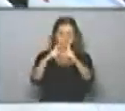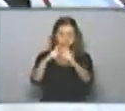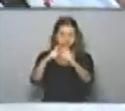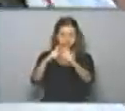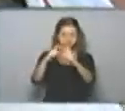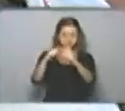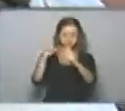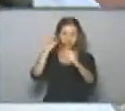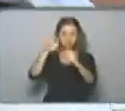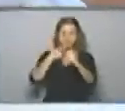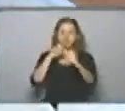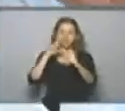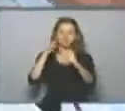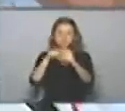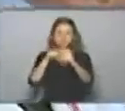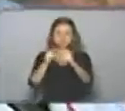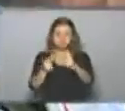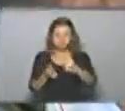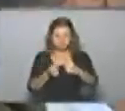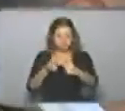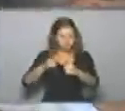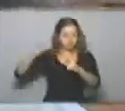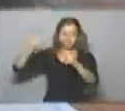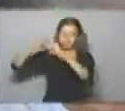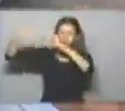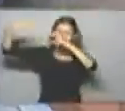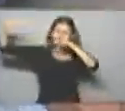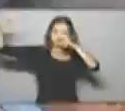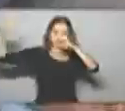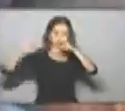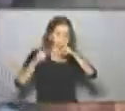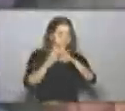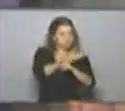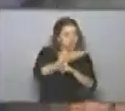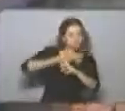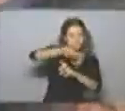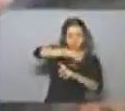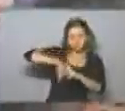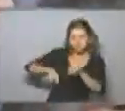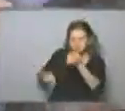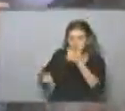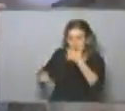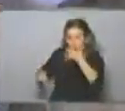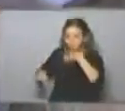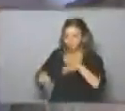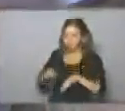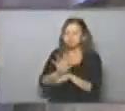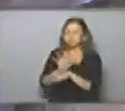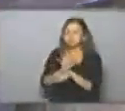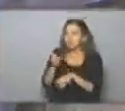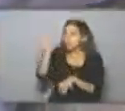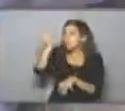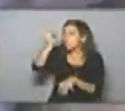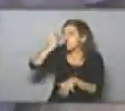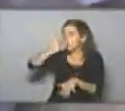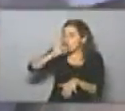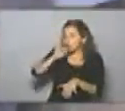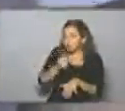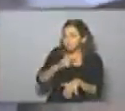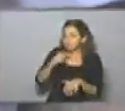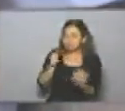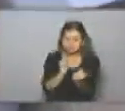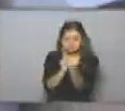que es más grande que Dios. Entonces yo esa audiencia la tengo, si quiero la puedo tener todos los días, porque todos los días Dios me escucha. Entonces es